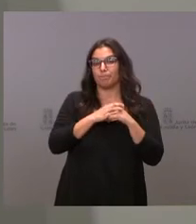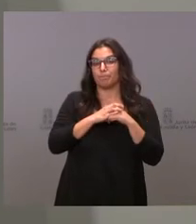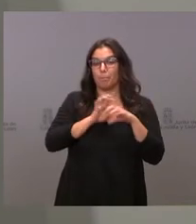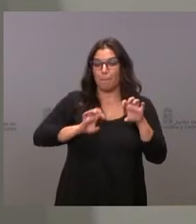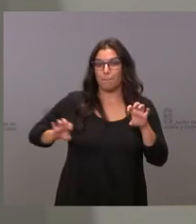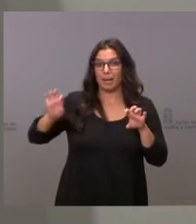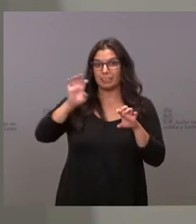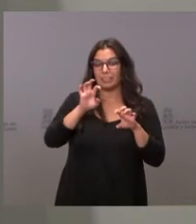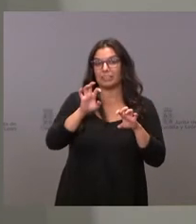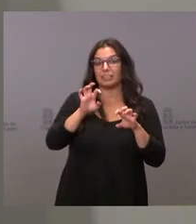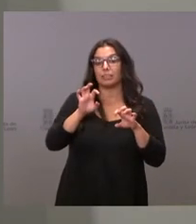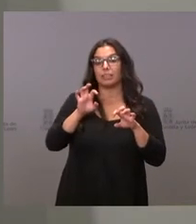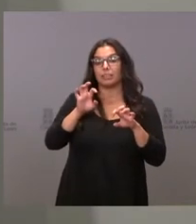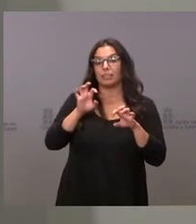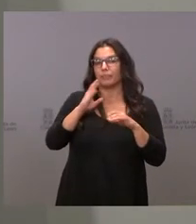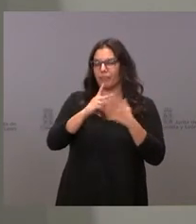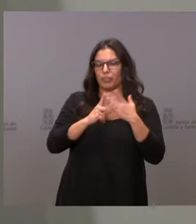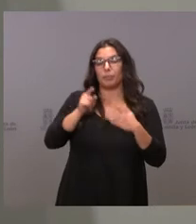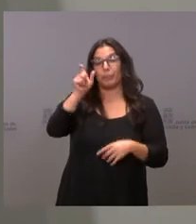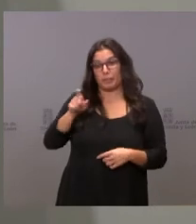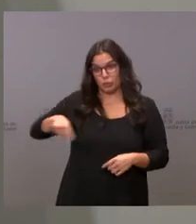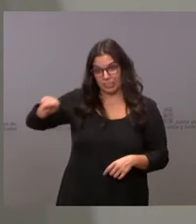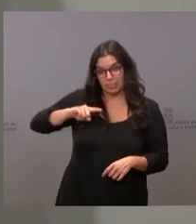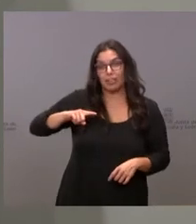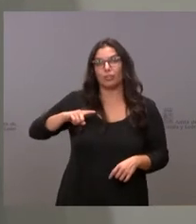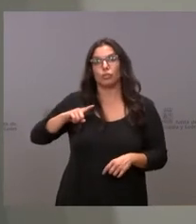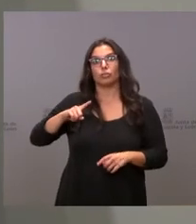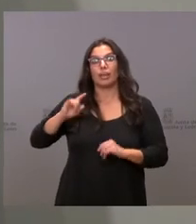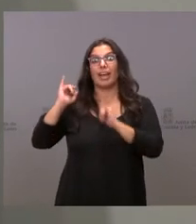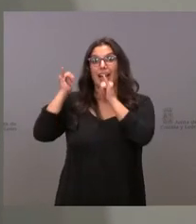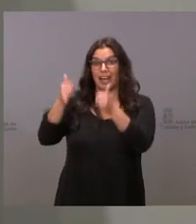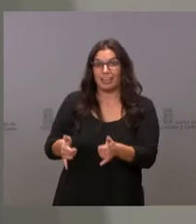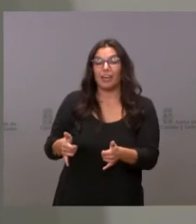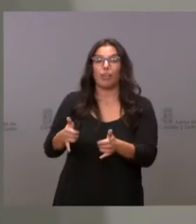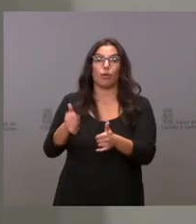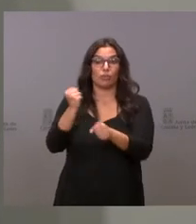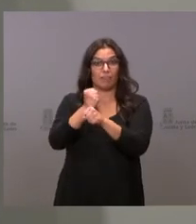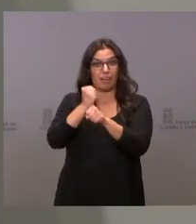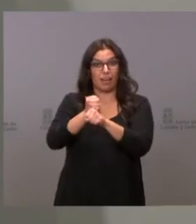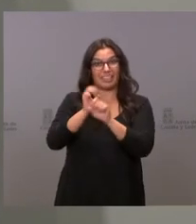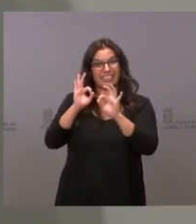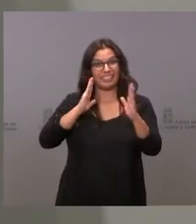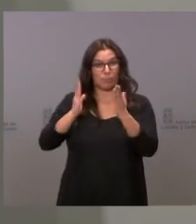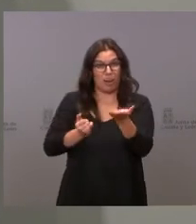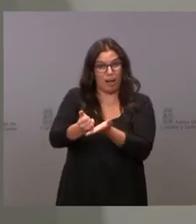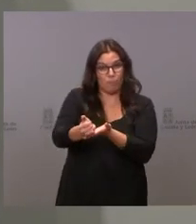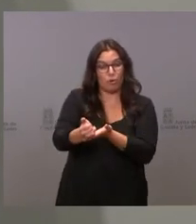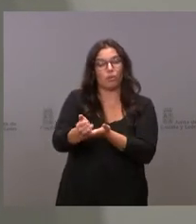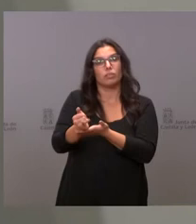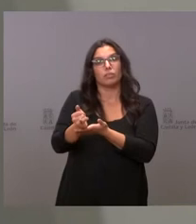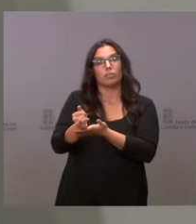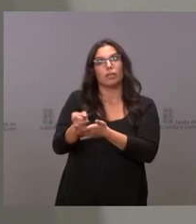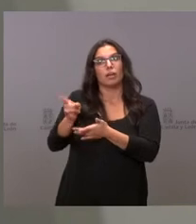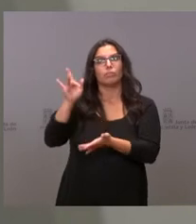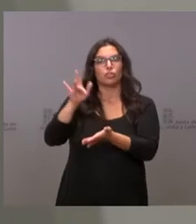en estas personas, en temporeros, en migrantes, se han hecho con Janssen. Eso tiene también, parece, su